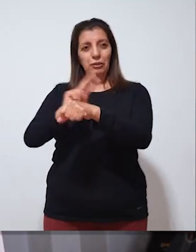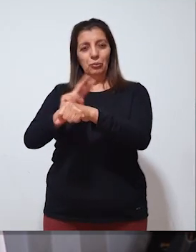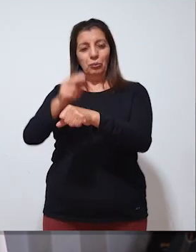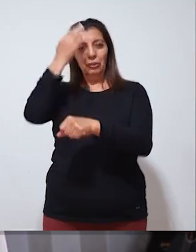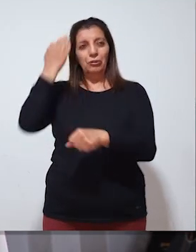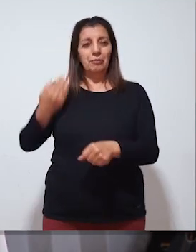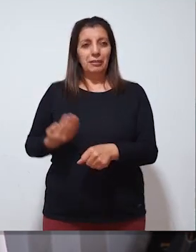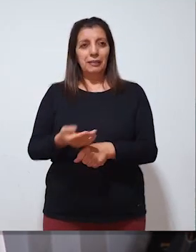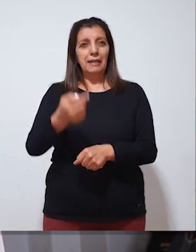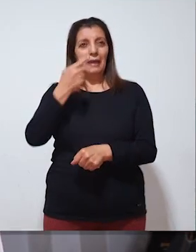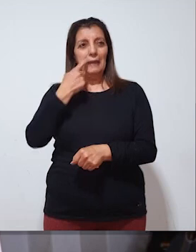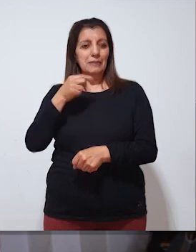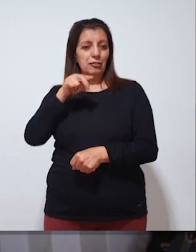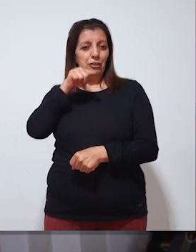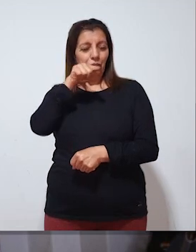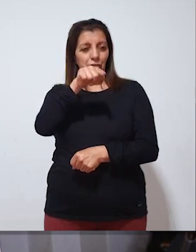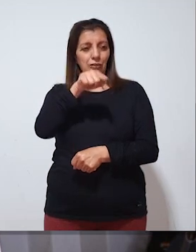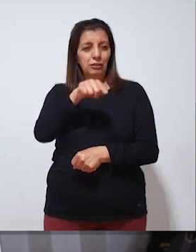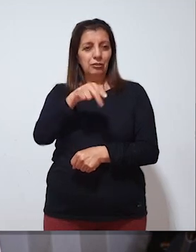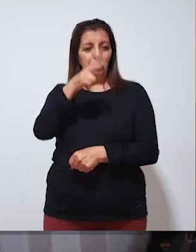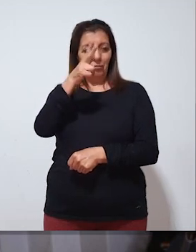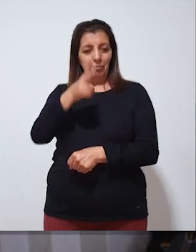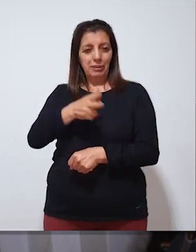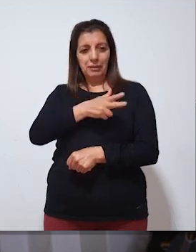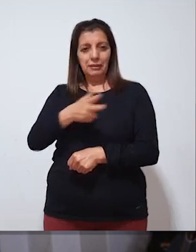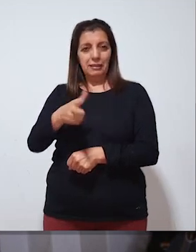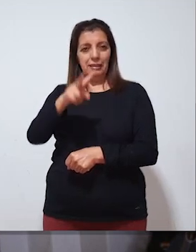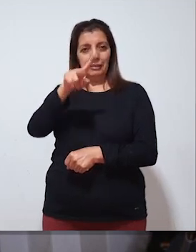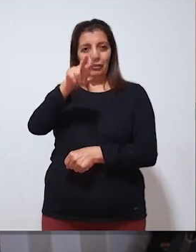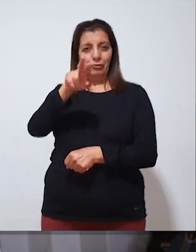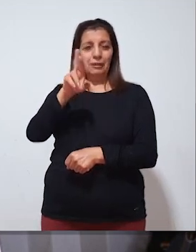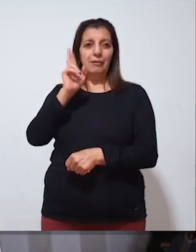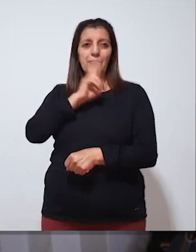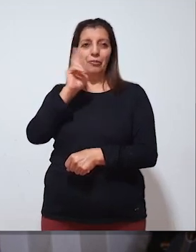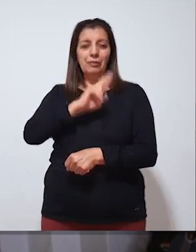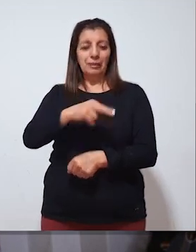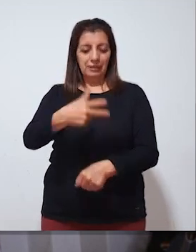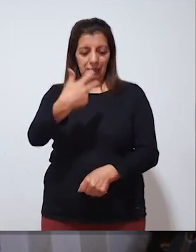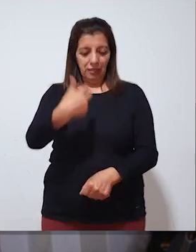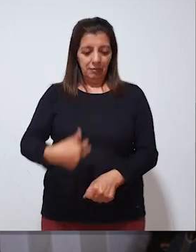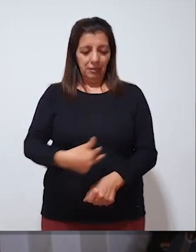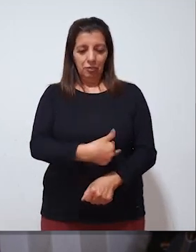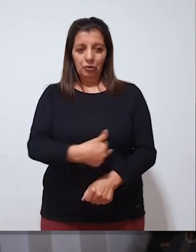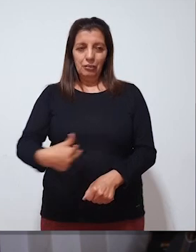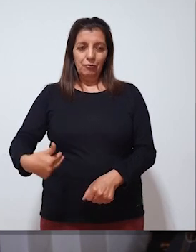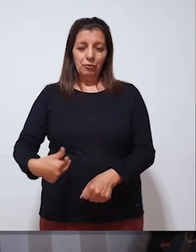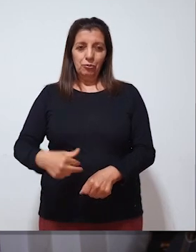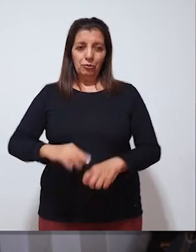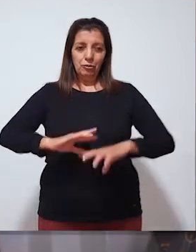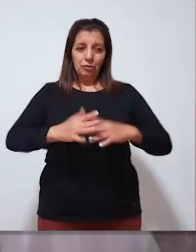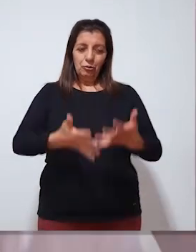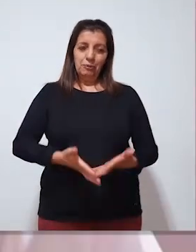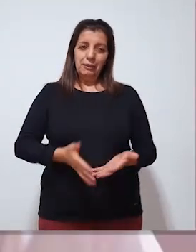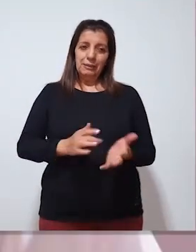es contigo. Bendita tú eres entre todas las mujeres, y bendito es el fruto de tu vientre,